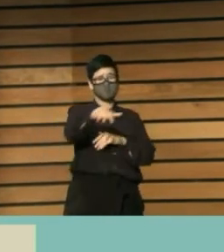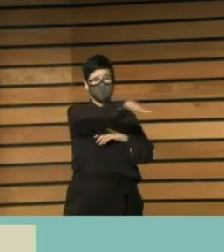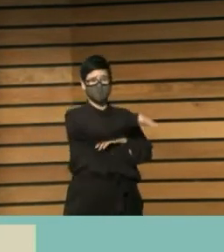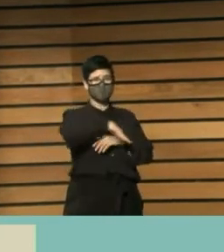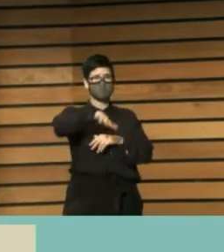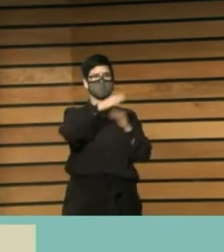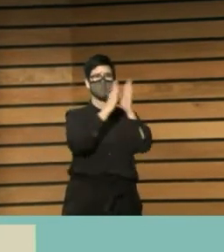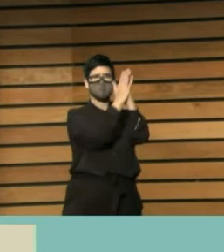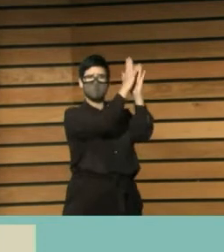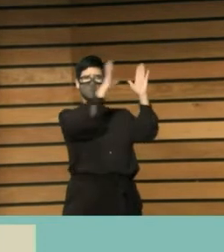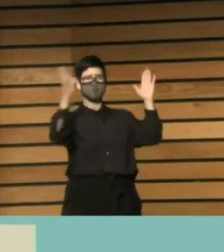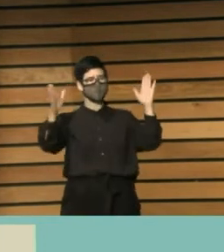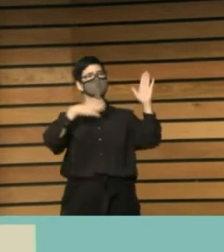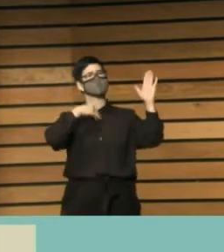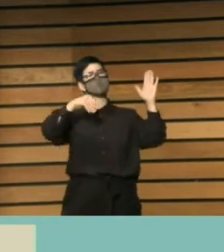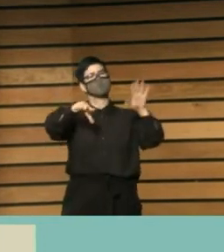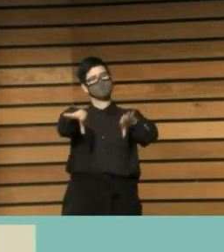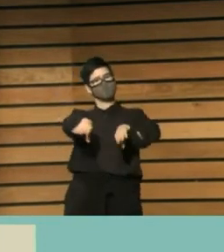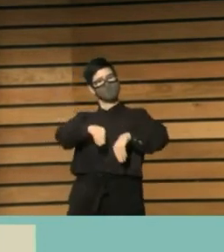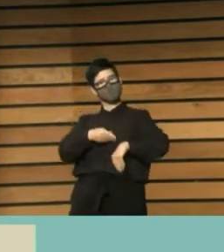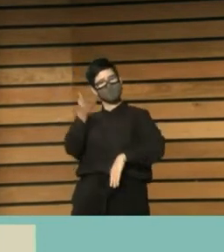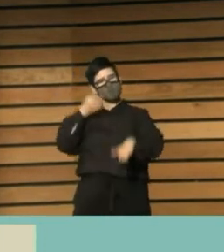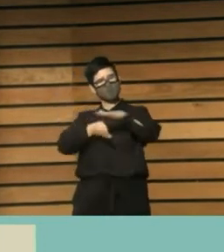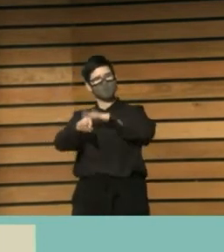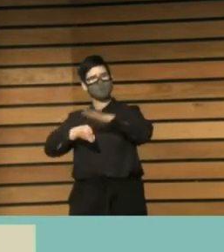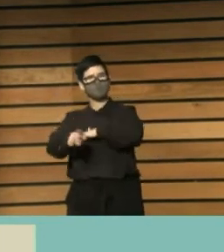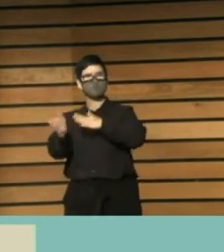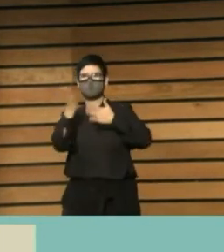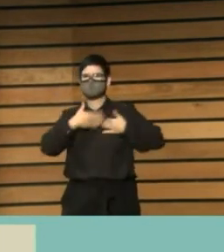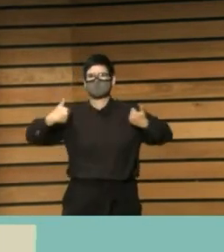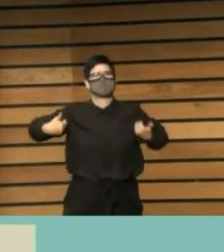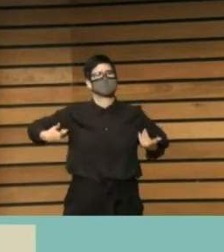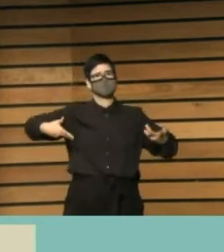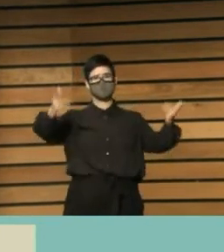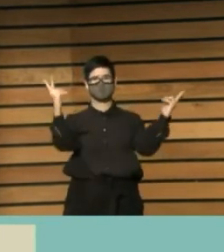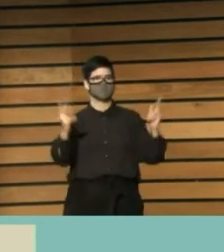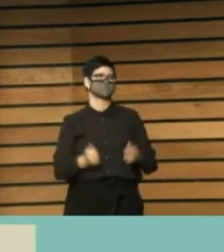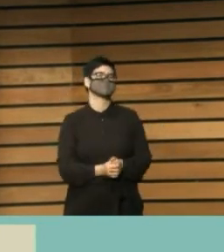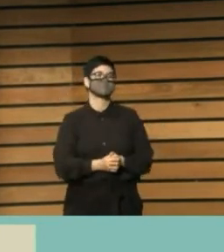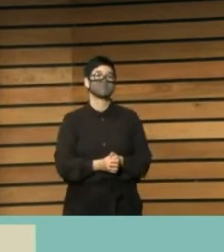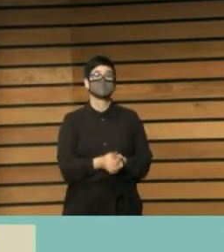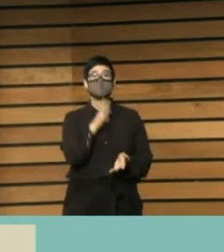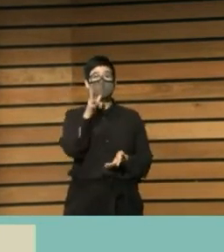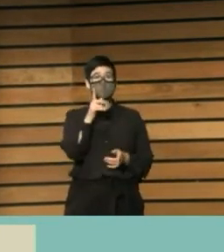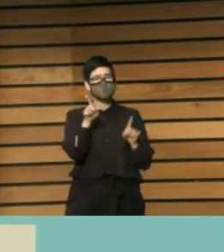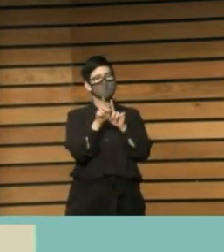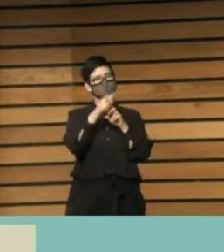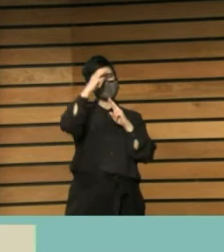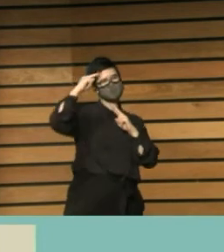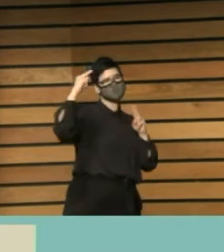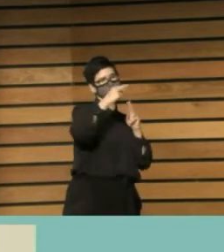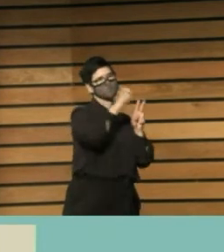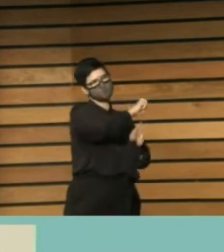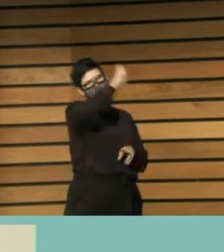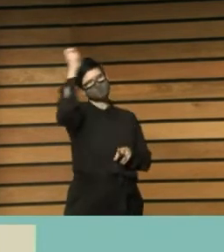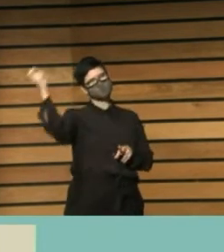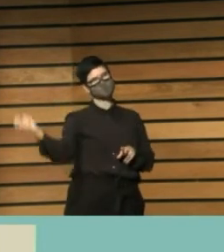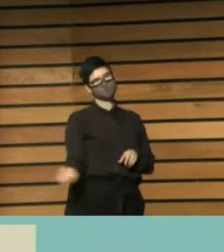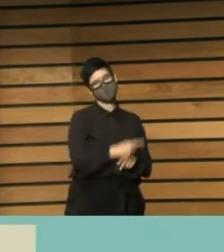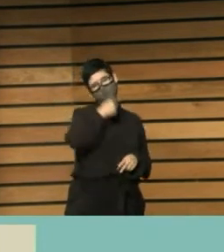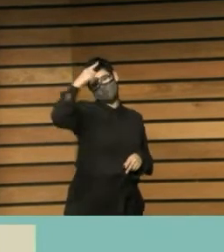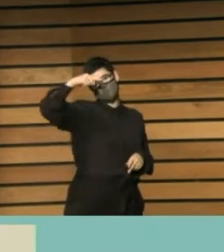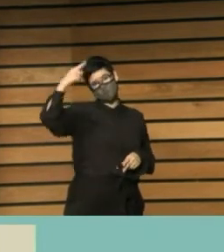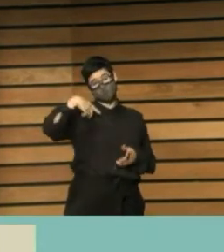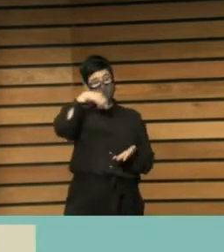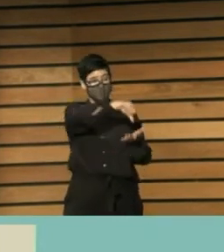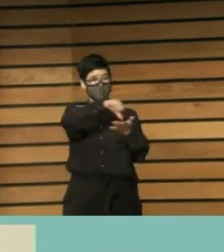todo tipo de público. Y digo todo tipo de público porque aquí entra el respeto por la diversidad cultural de nuestras